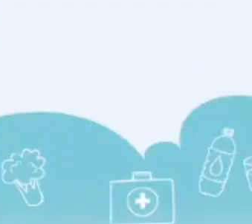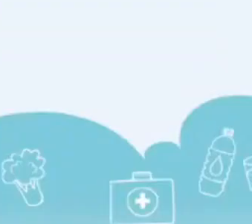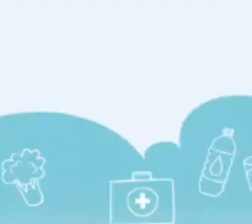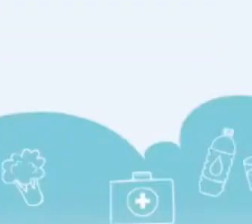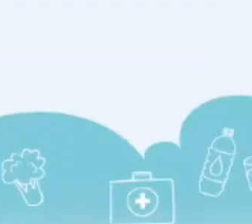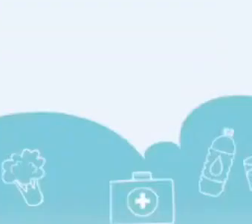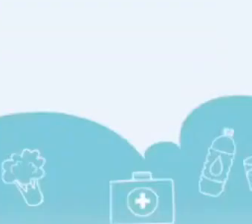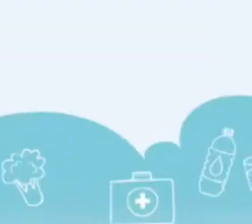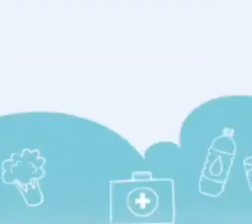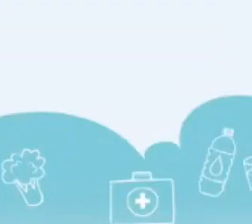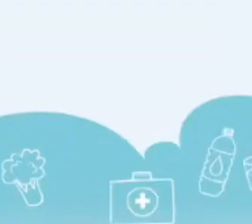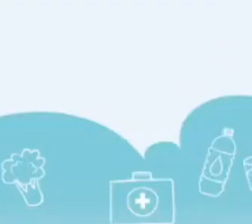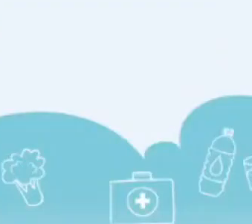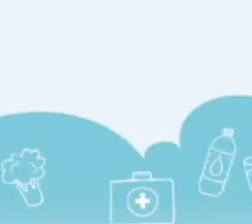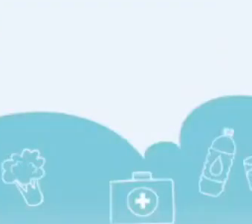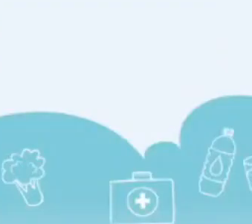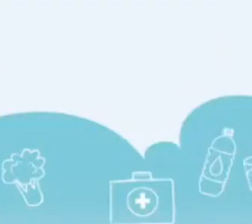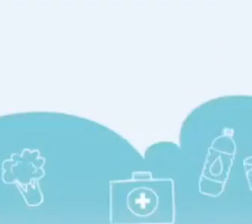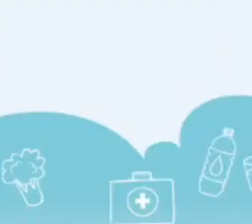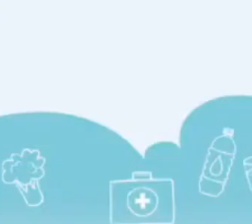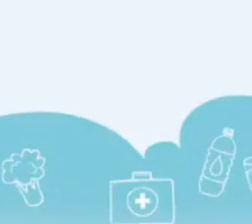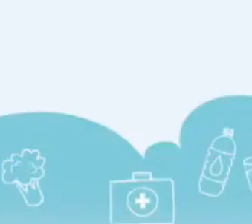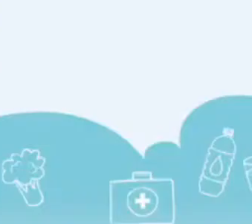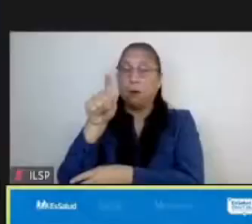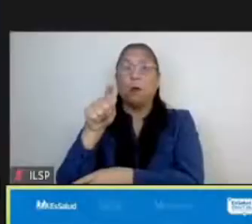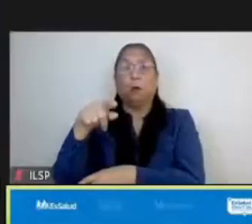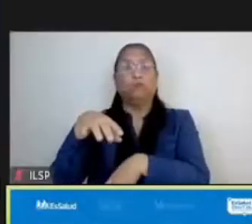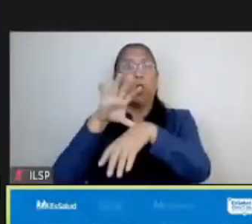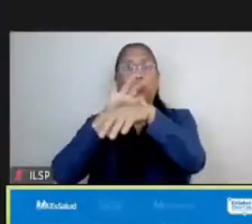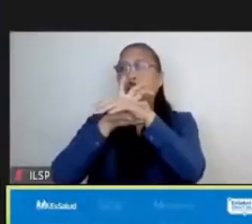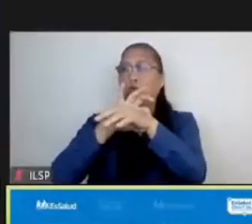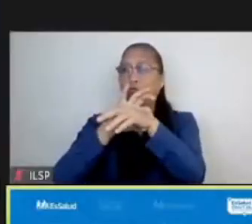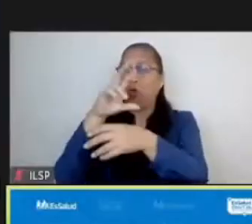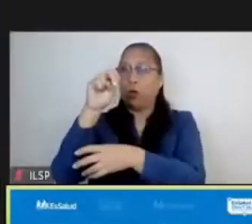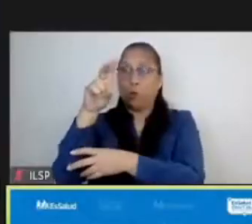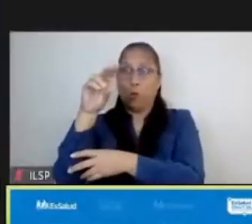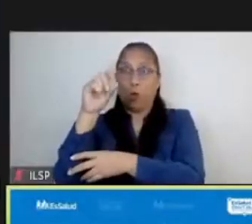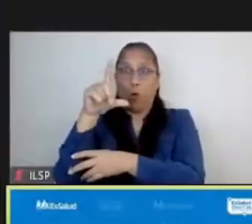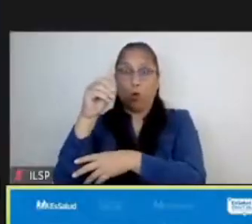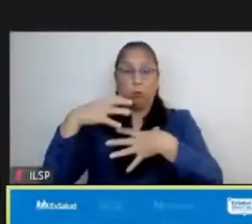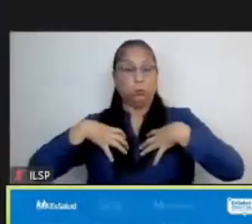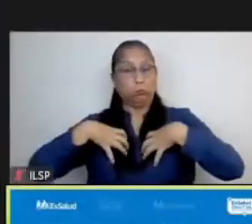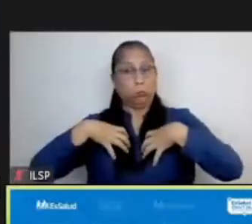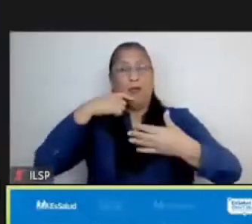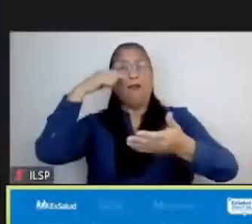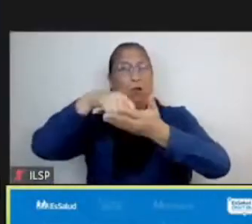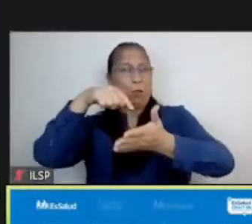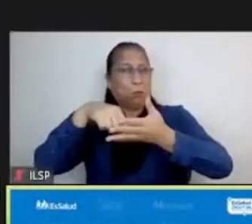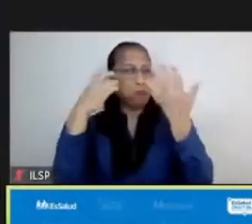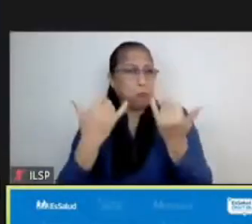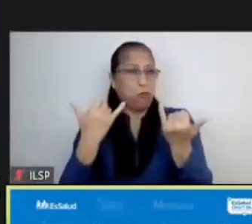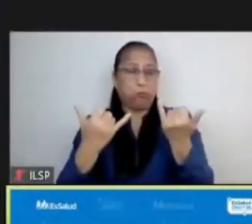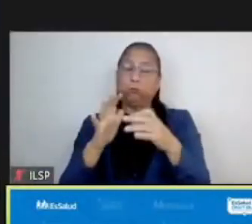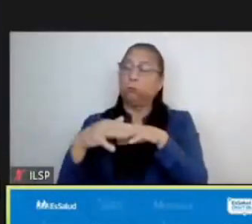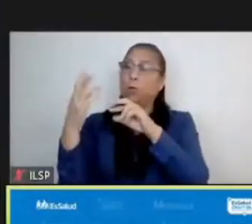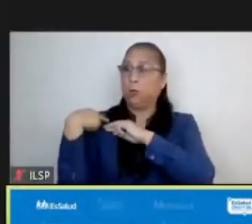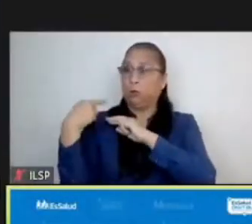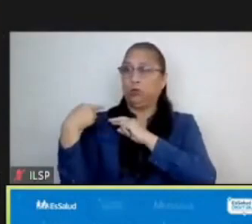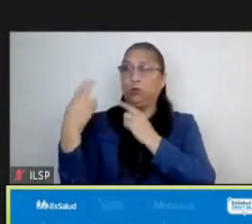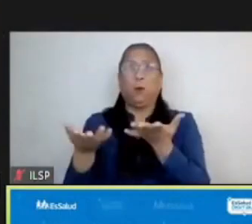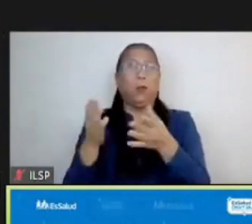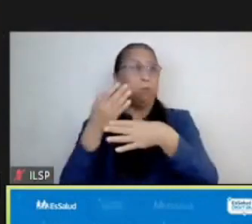Daniel Sarac, médico neumólogo, y el día de hoy se me ha encargado de hacer una ponencia respecto a lo que